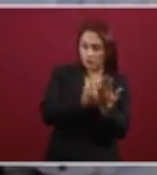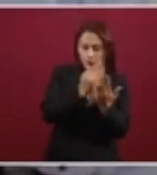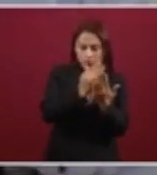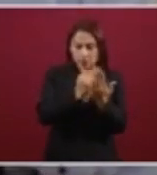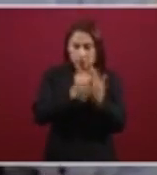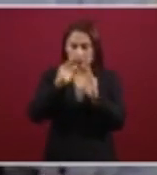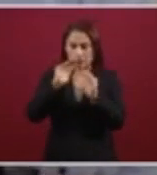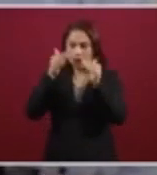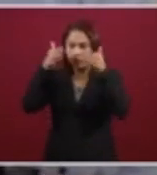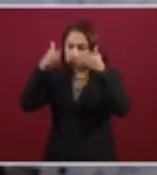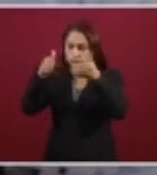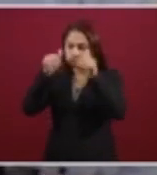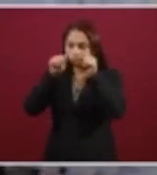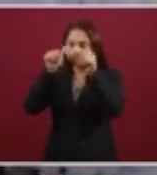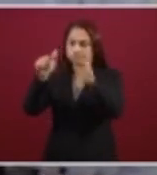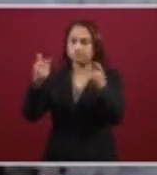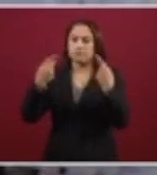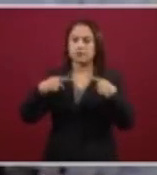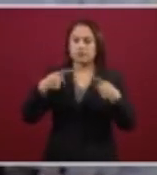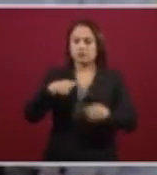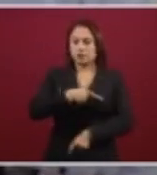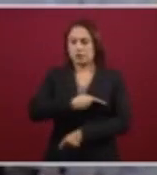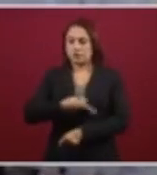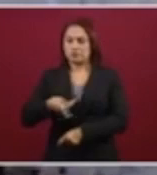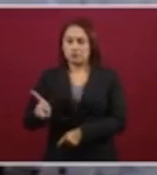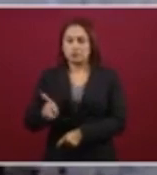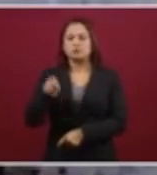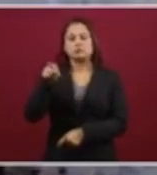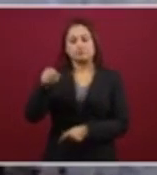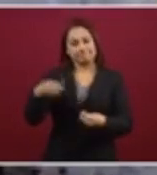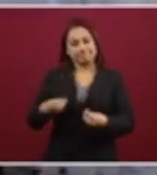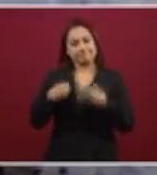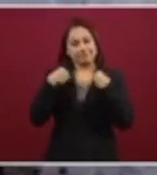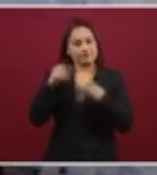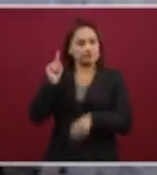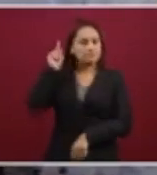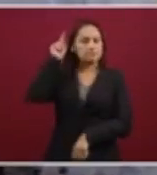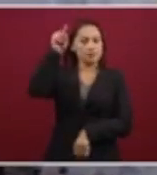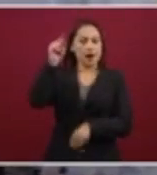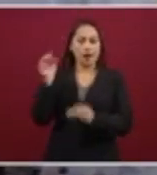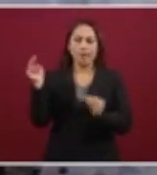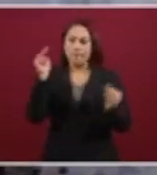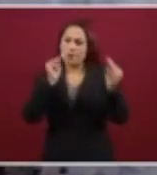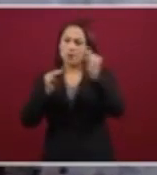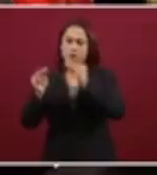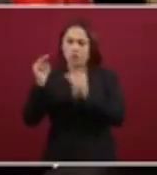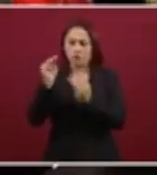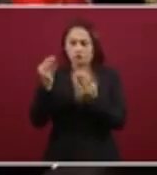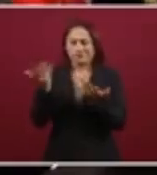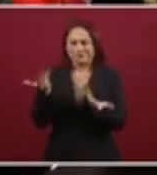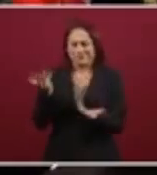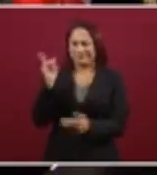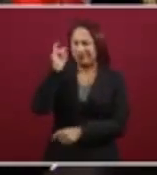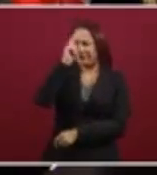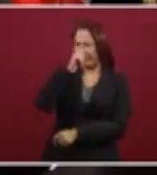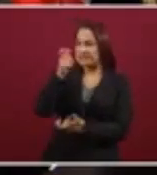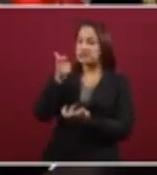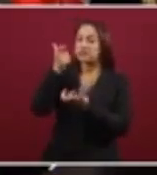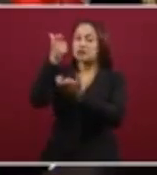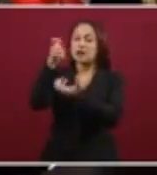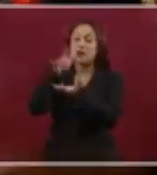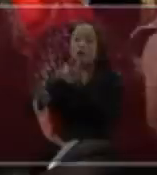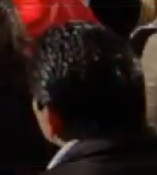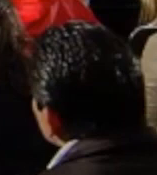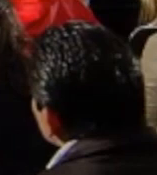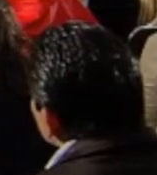La gente más pobre vive, lo conocemos, en la zona de la montaña. ¿Qué ha pasado ahí? ¿Cuánto tiempo falta para que esta proporción,